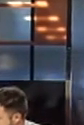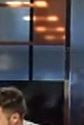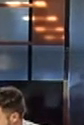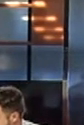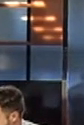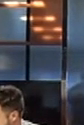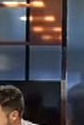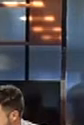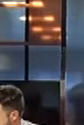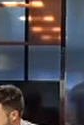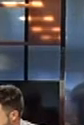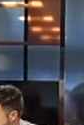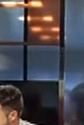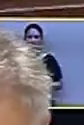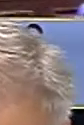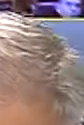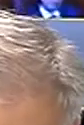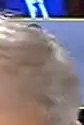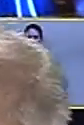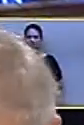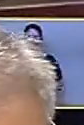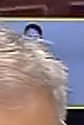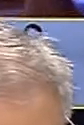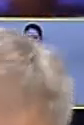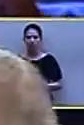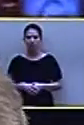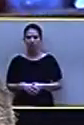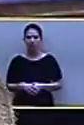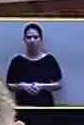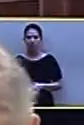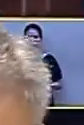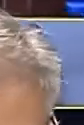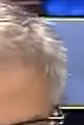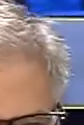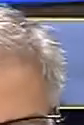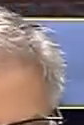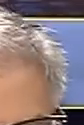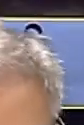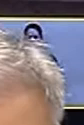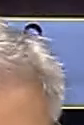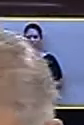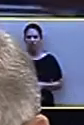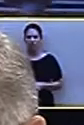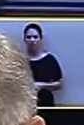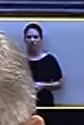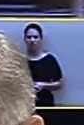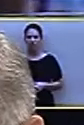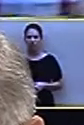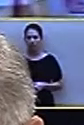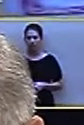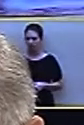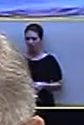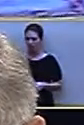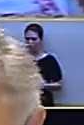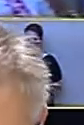el día de hoy un debate largo interesante relevante yo